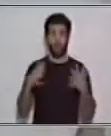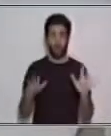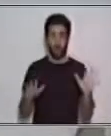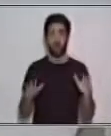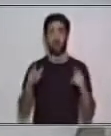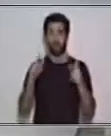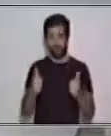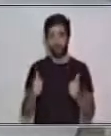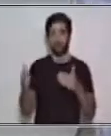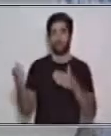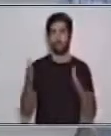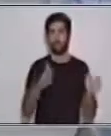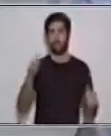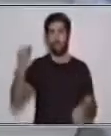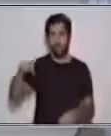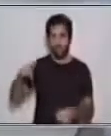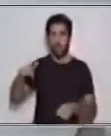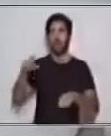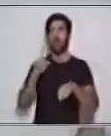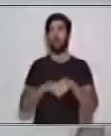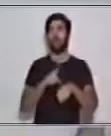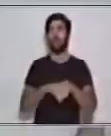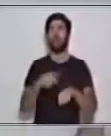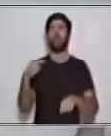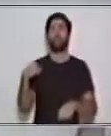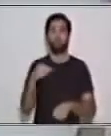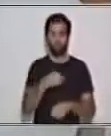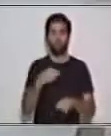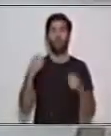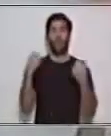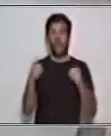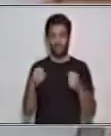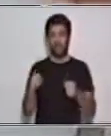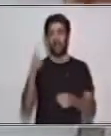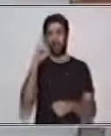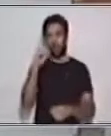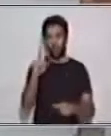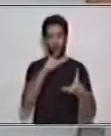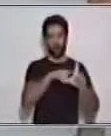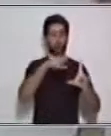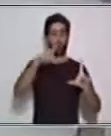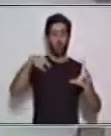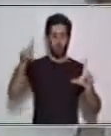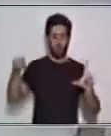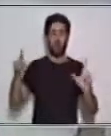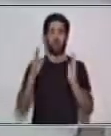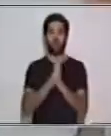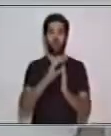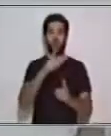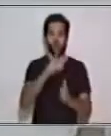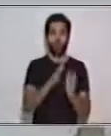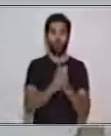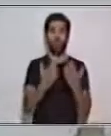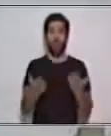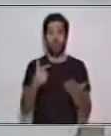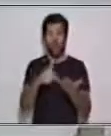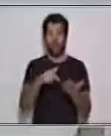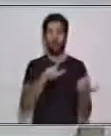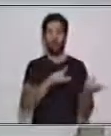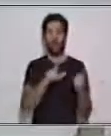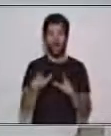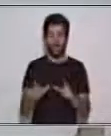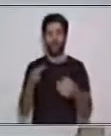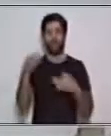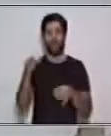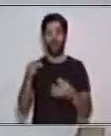momento vamos a realizar y vamos a construir una gráfica. Entonces necesito que prepares tu cuaderno, que prepares una hoja,